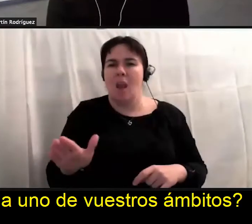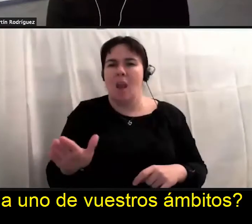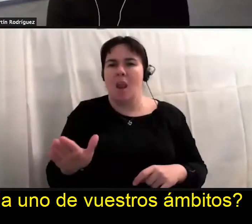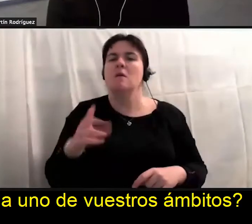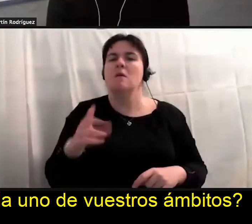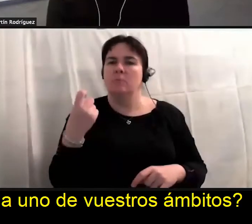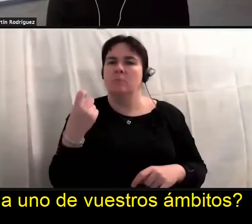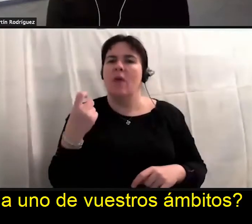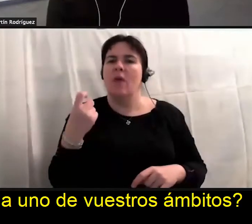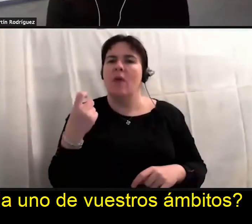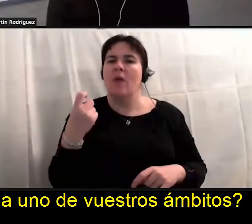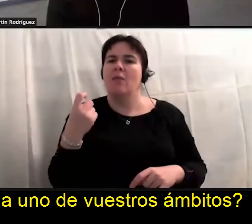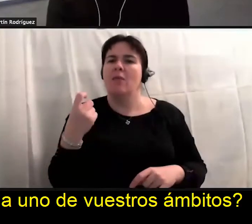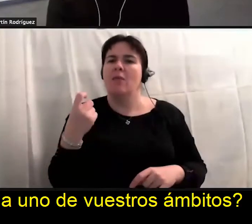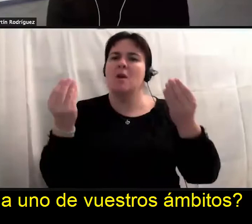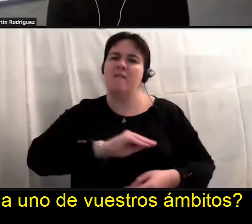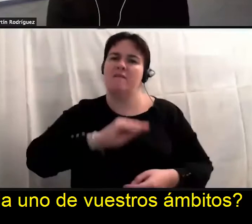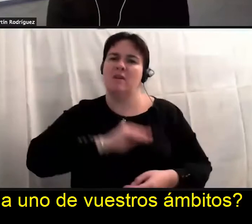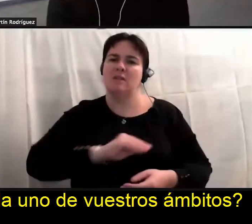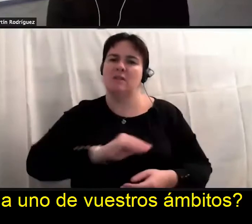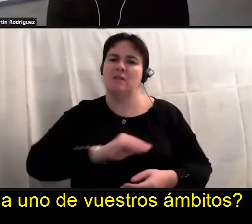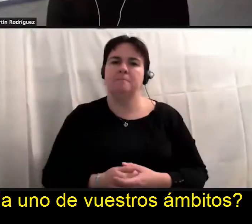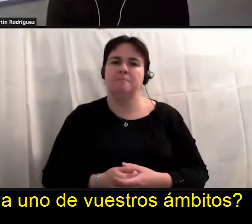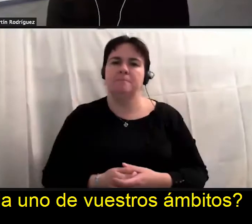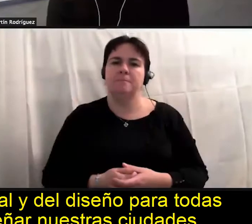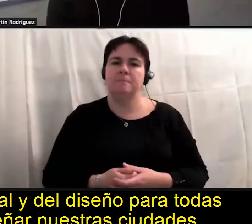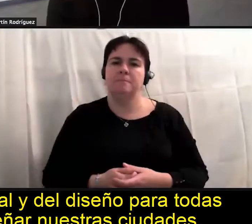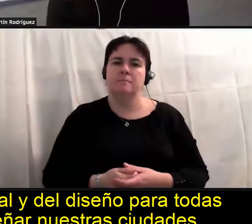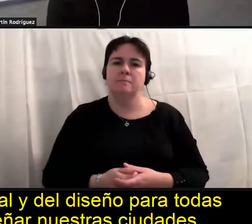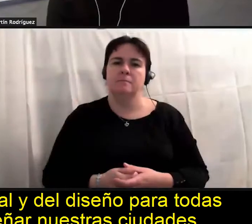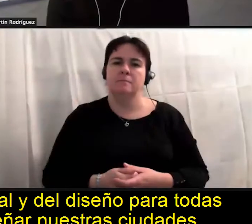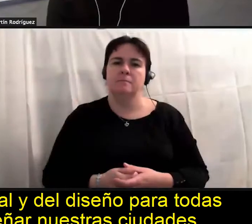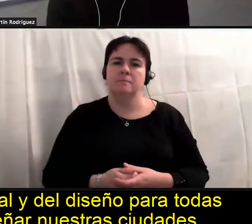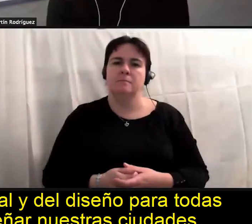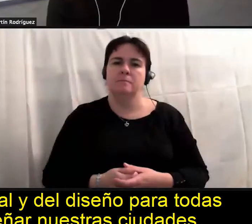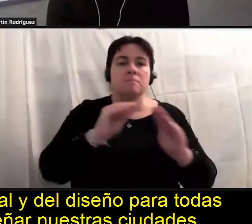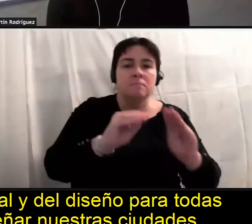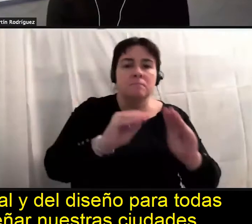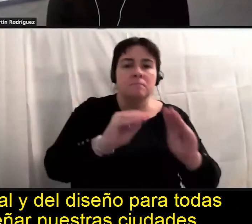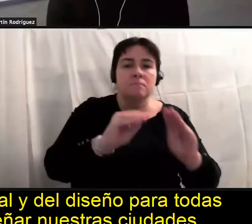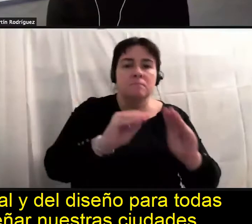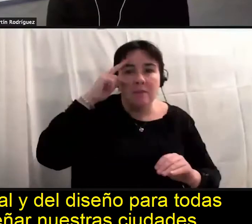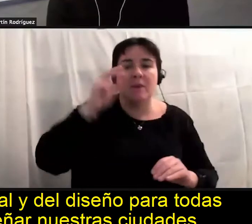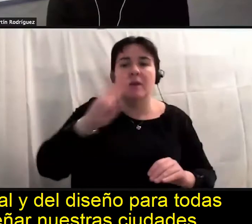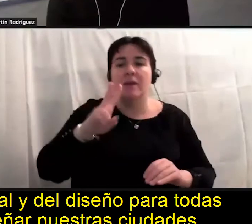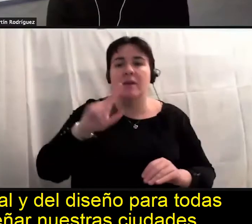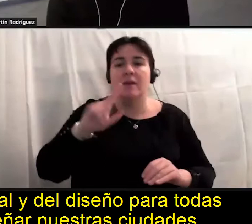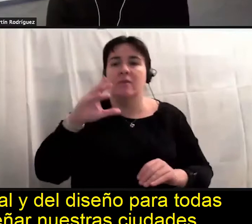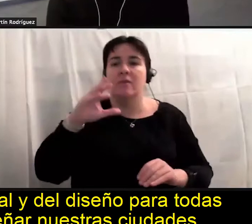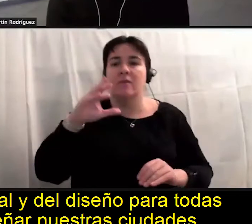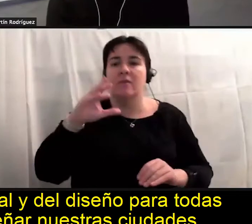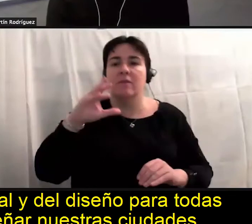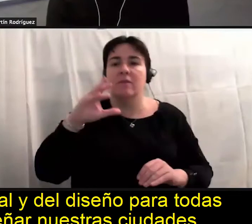¿Cuál es vuestra visión en este sentido desde cada uno de vuestros ámbitos, ¿no? Víctor, desde tu experiencia internacional, por ejemplo, y de trabajo con diferentes gobiernos